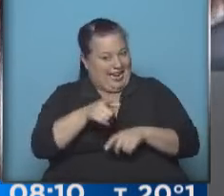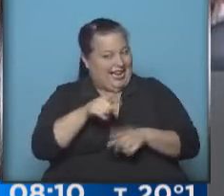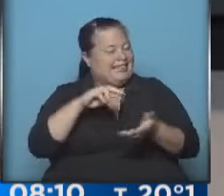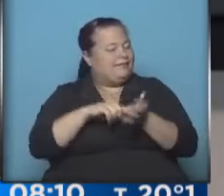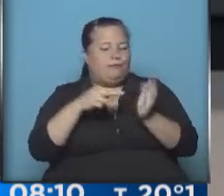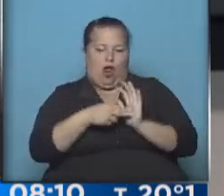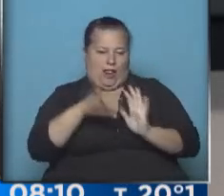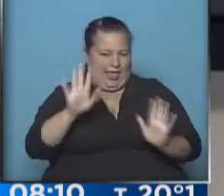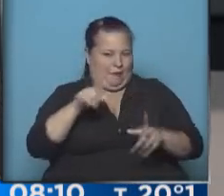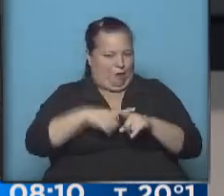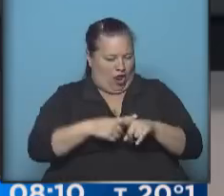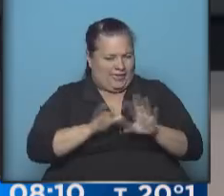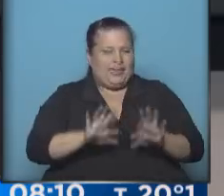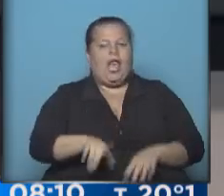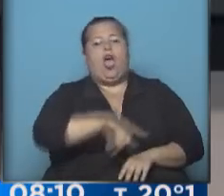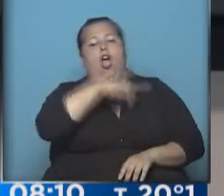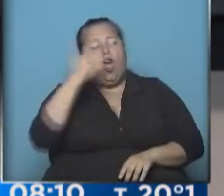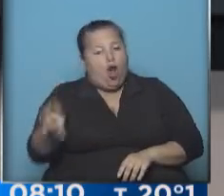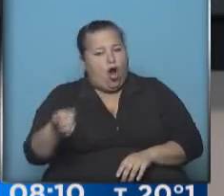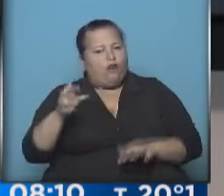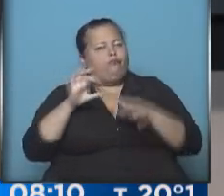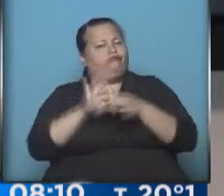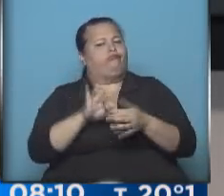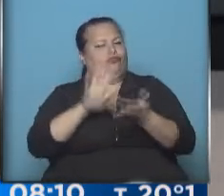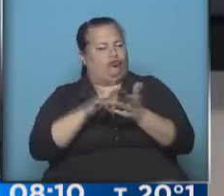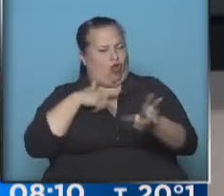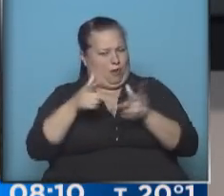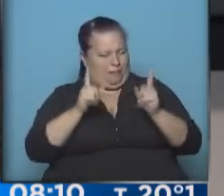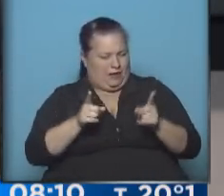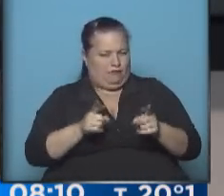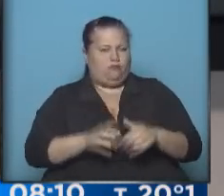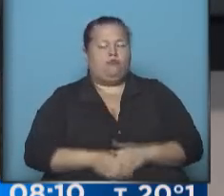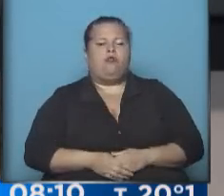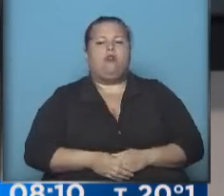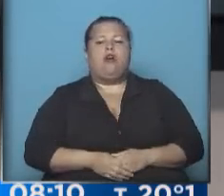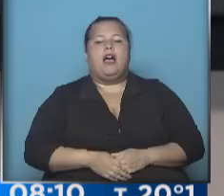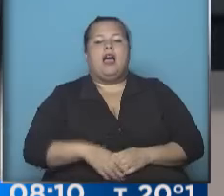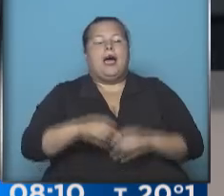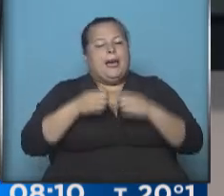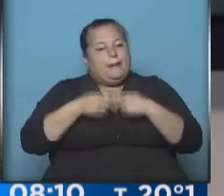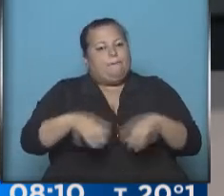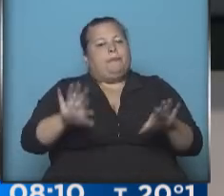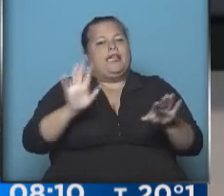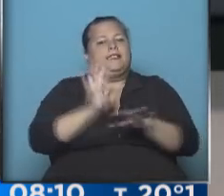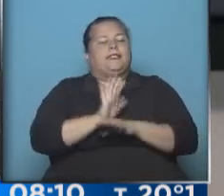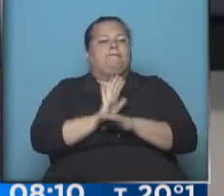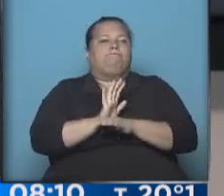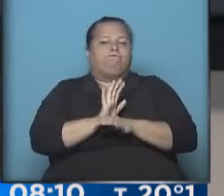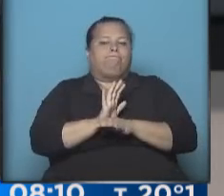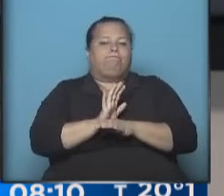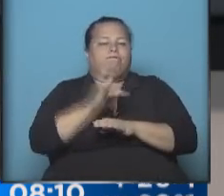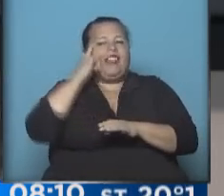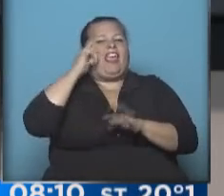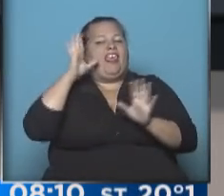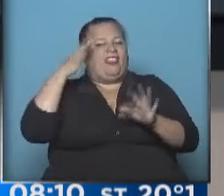gran problema que tiene estas políticas hay otra que está muy relacionada con esto que acabamos de decir eh lanzó como una eh una